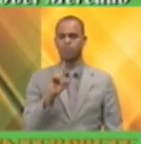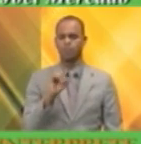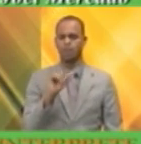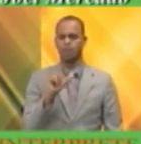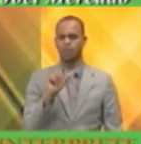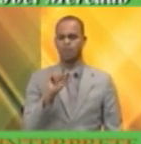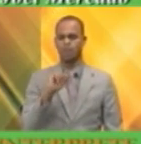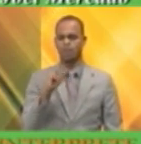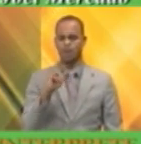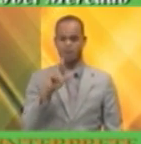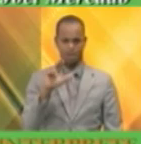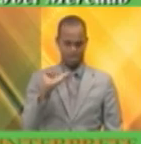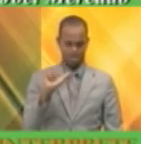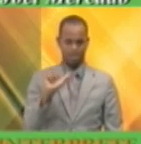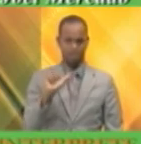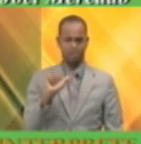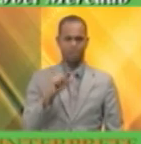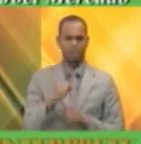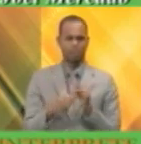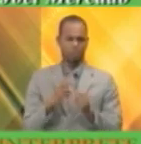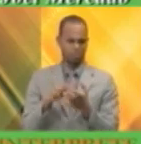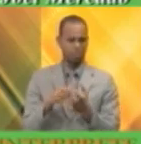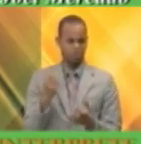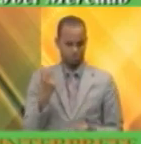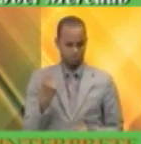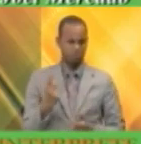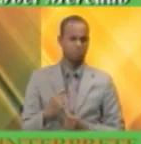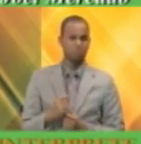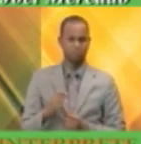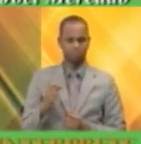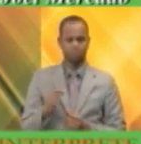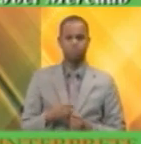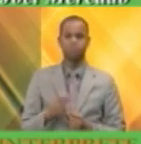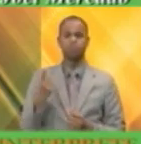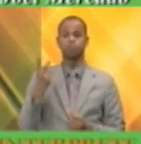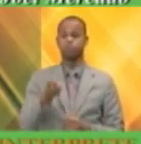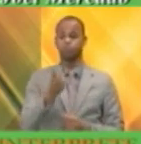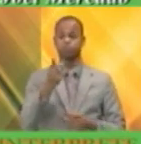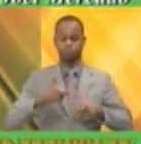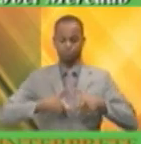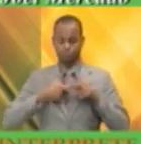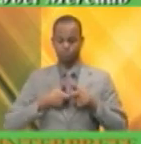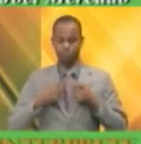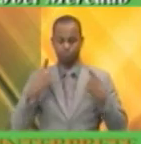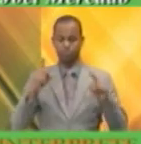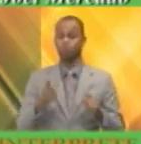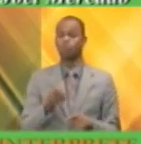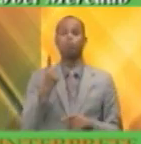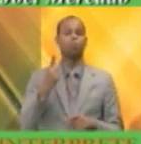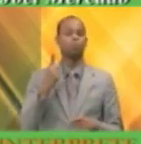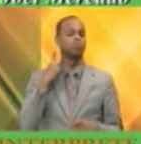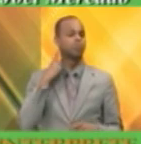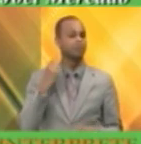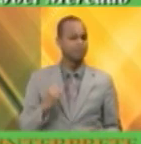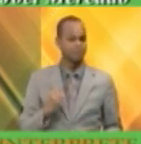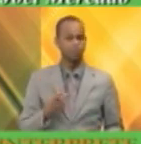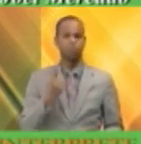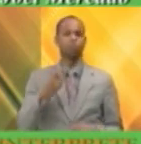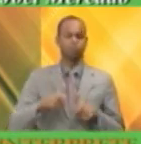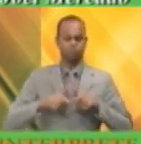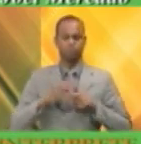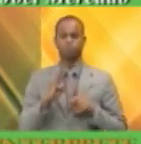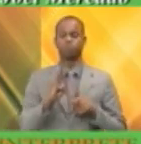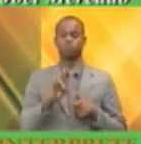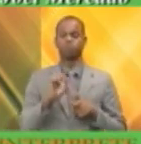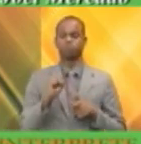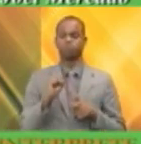Panamericanos de Guadalajara 2011, donde trajimos dos medallas, un bronce y una plata. El atleta